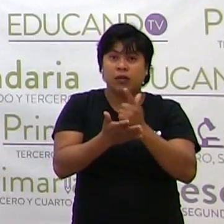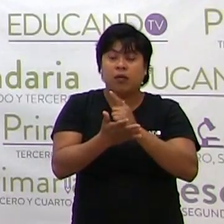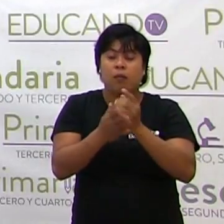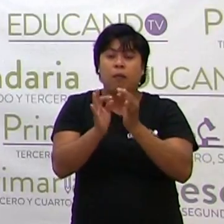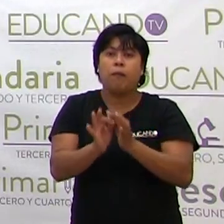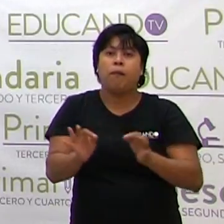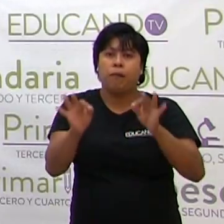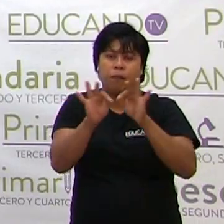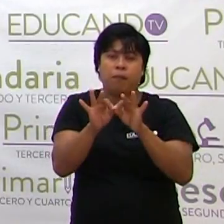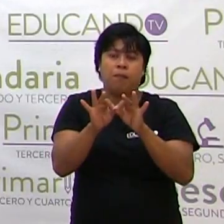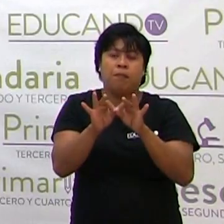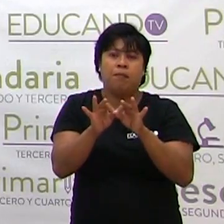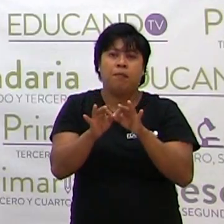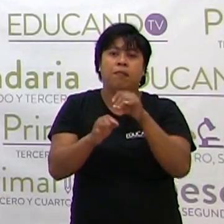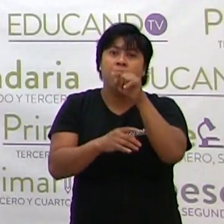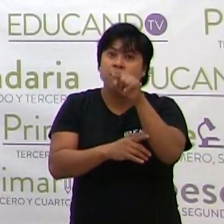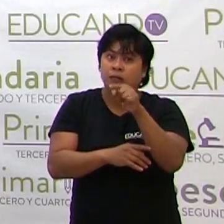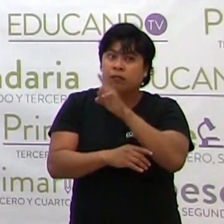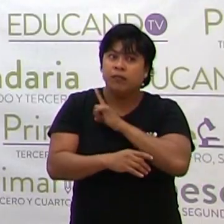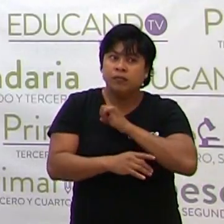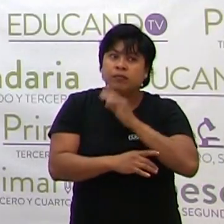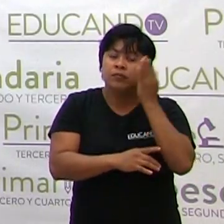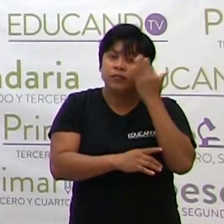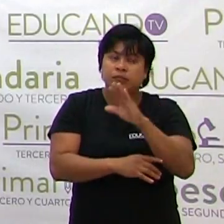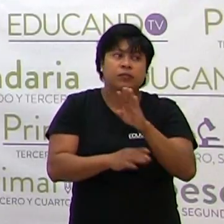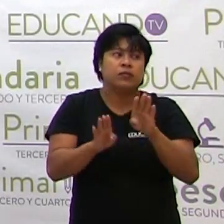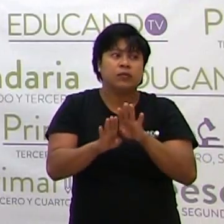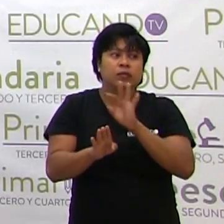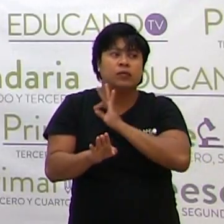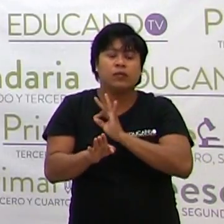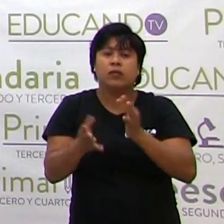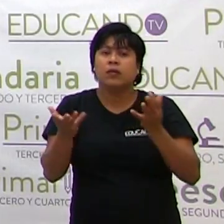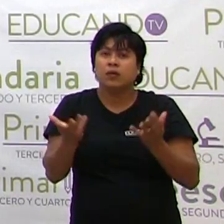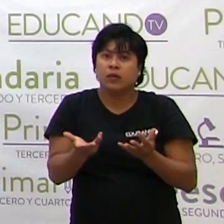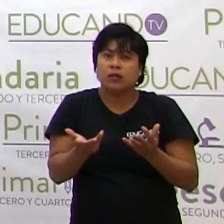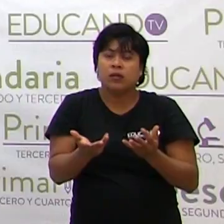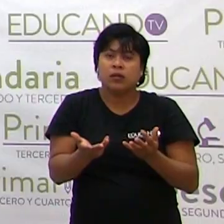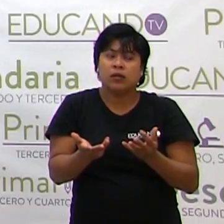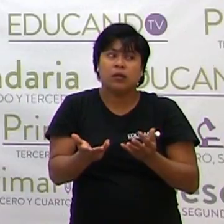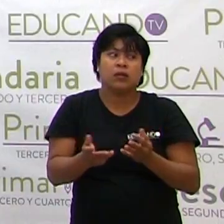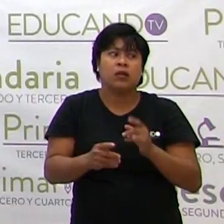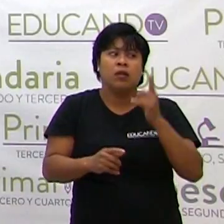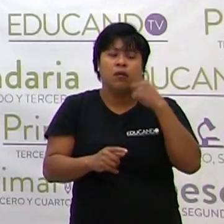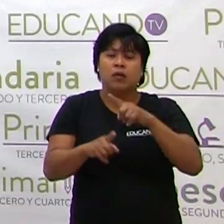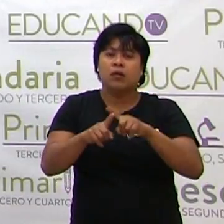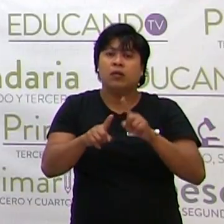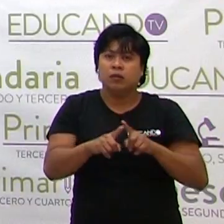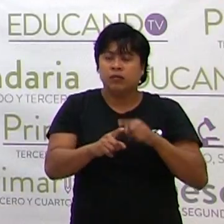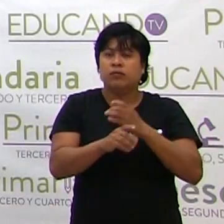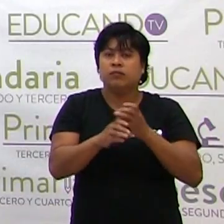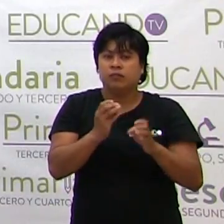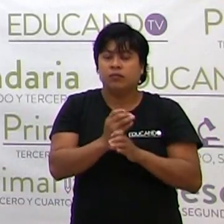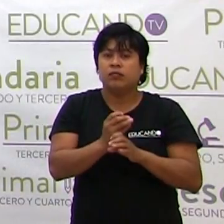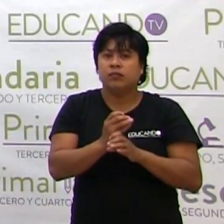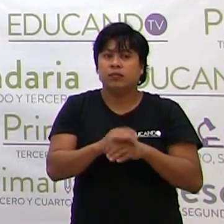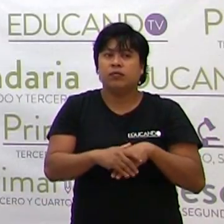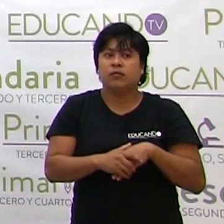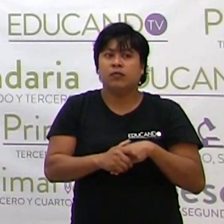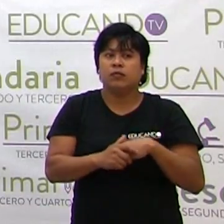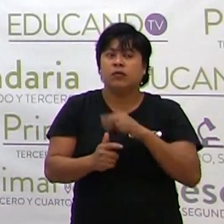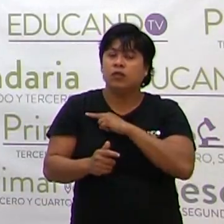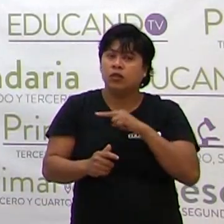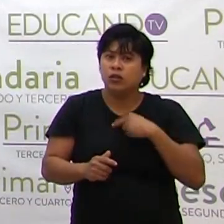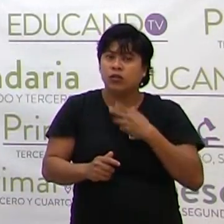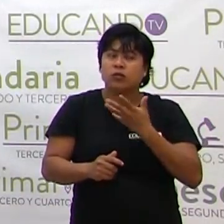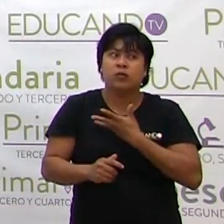muy importante que tú sepas que nos van a permitir o nos va a permitir hacer referencia a los tipos de libros. Vamos